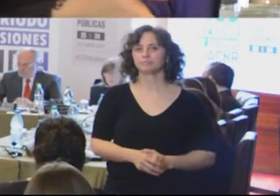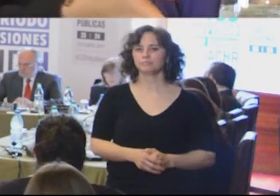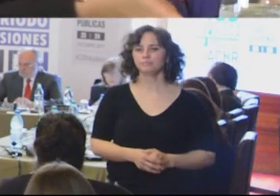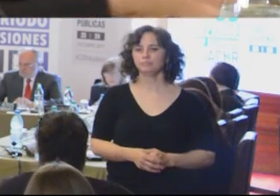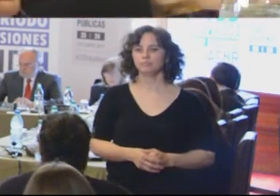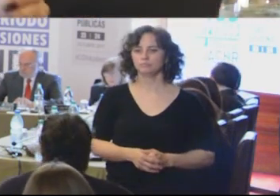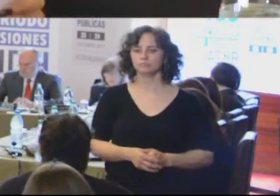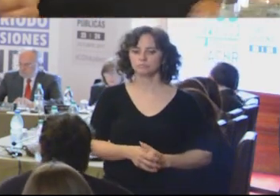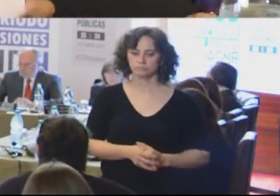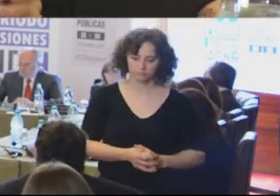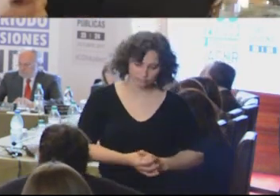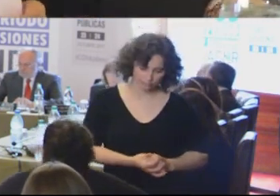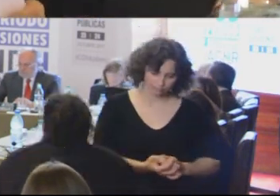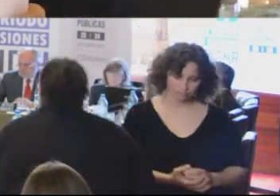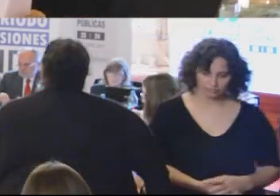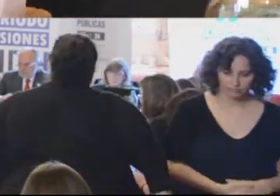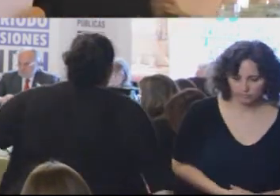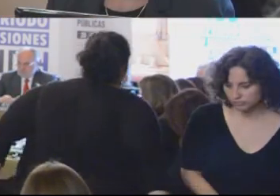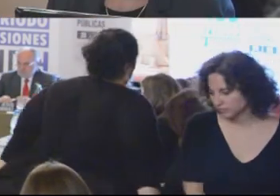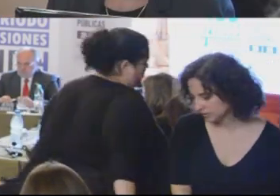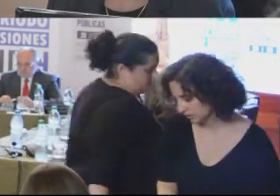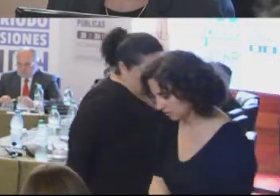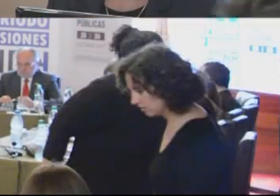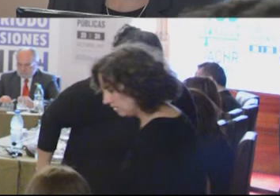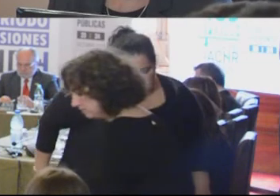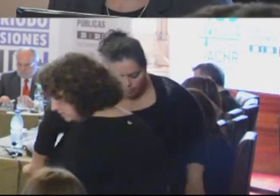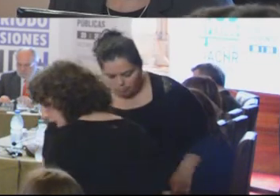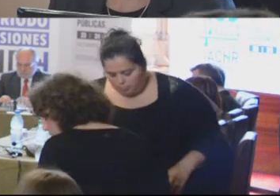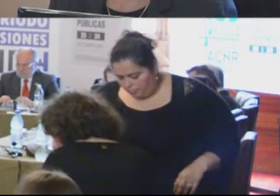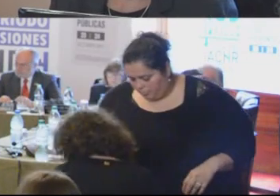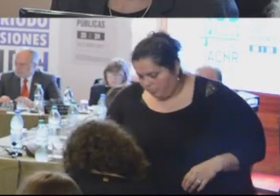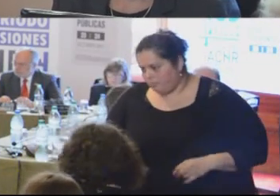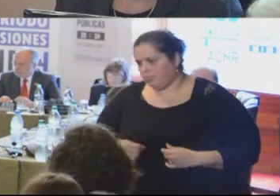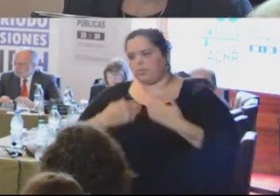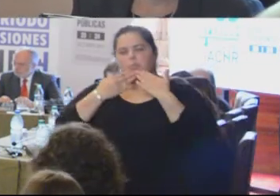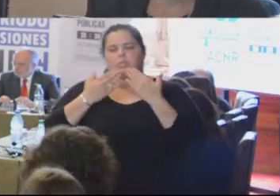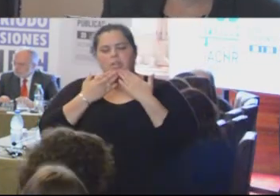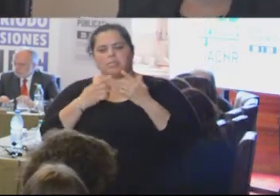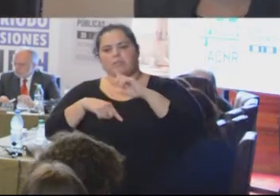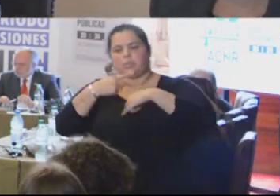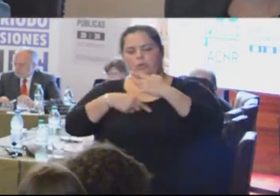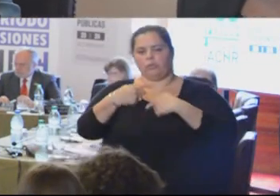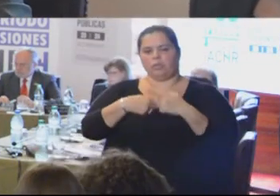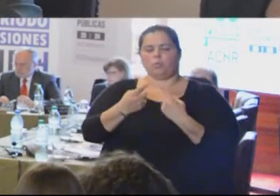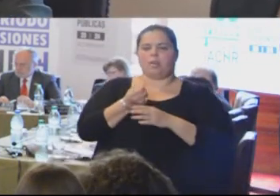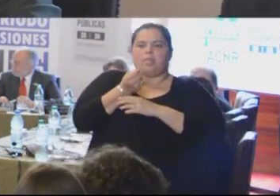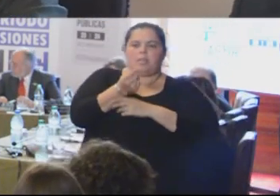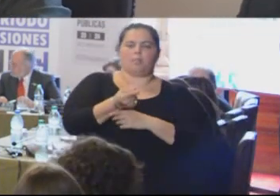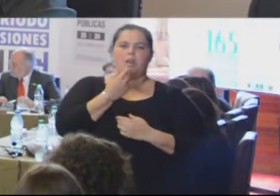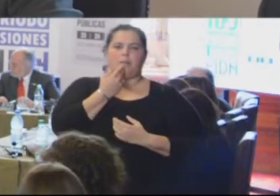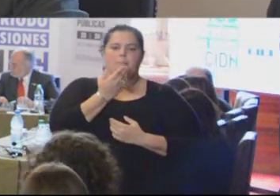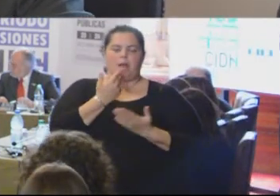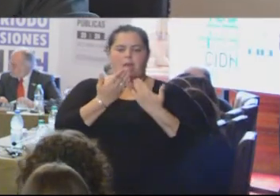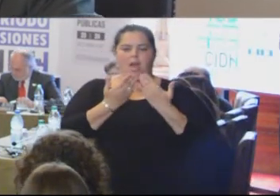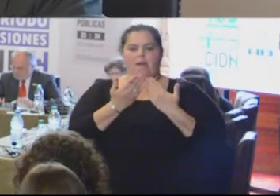muchísimas gracias vamos a continuar dándole la palabra señor el